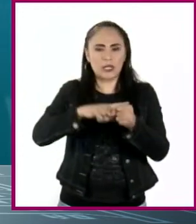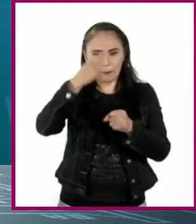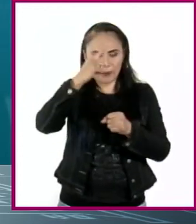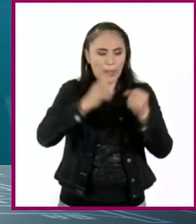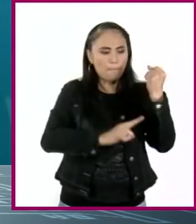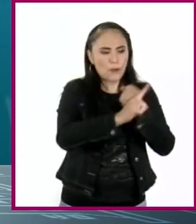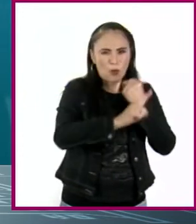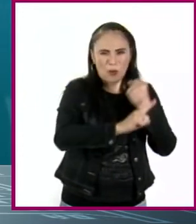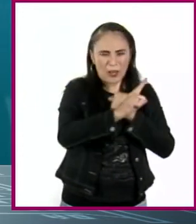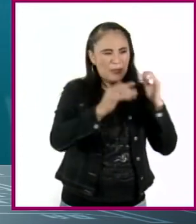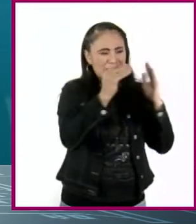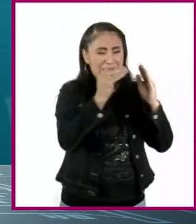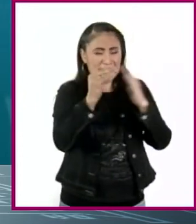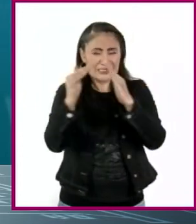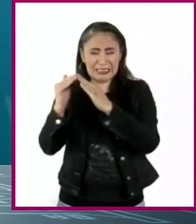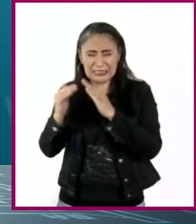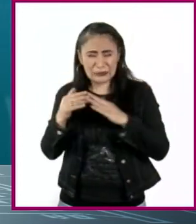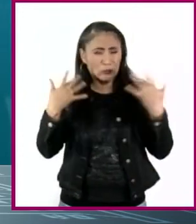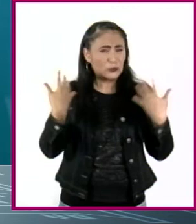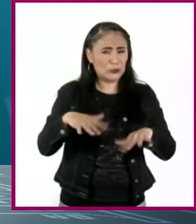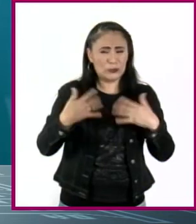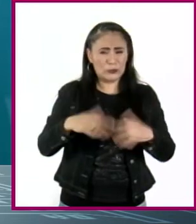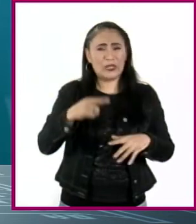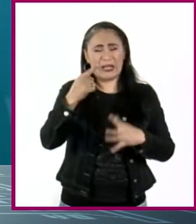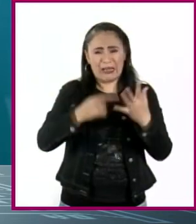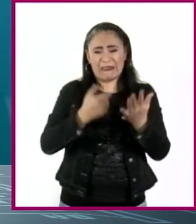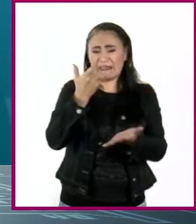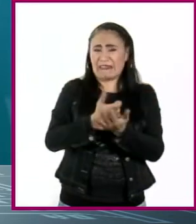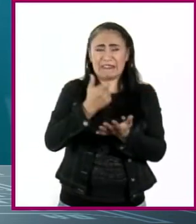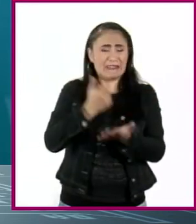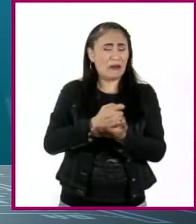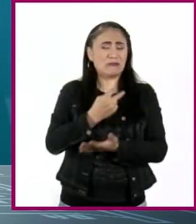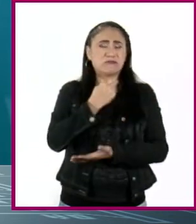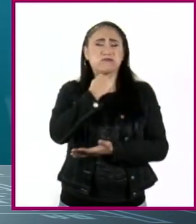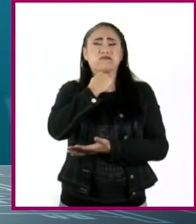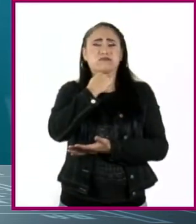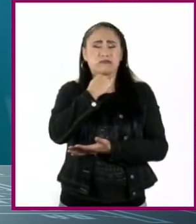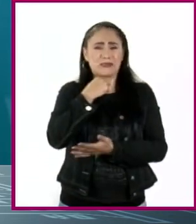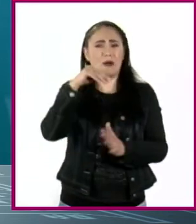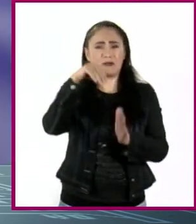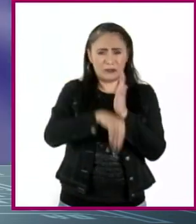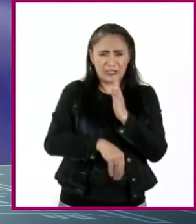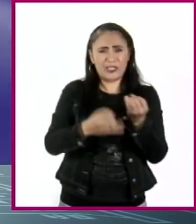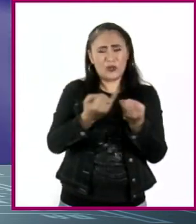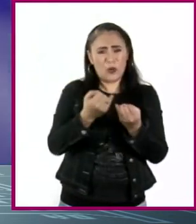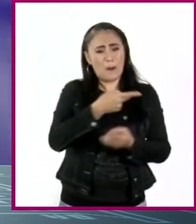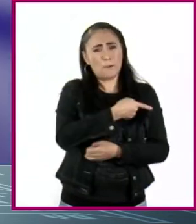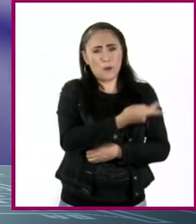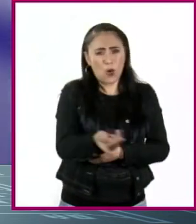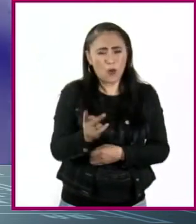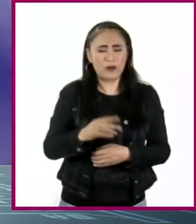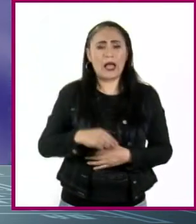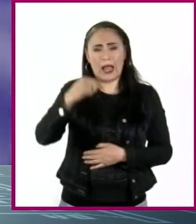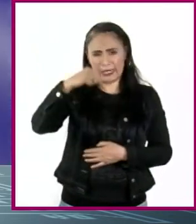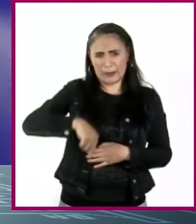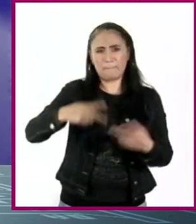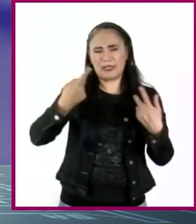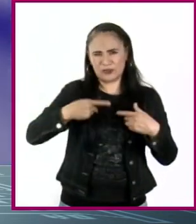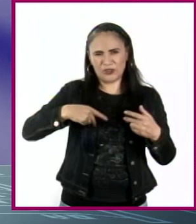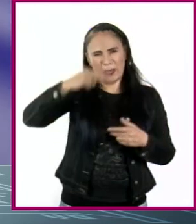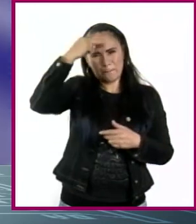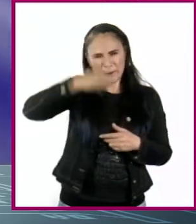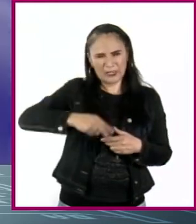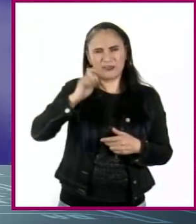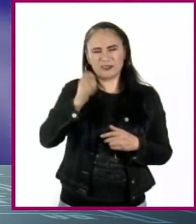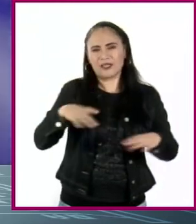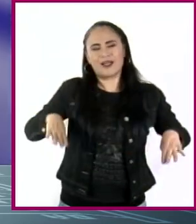los hogares que se vieron fuertemente afectados por la situación económica y fueron empujadas a la pobreza. La sociedad mexicana se caracteriza por